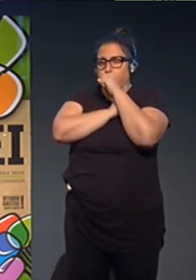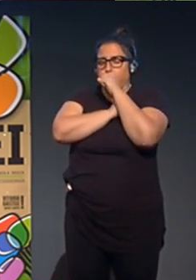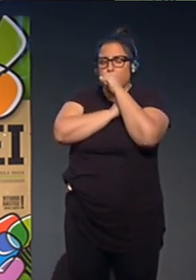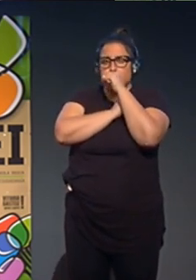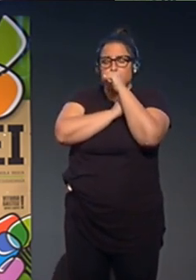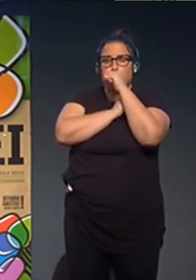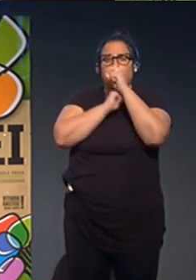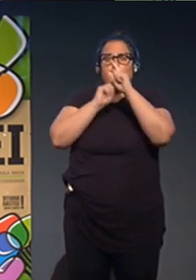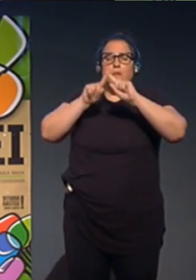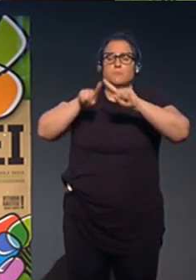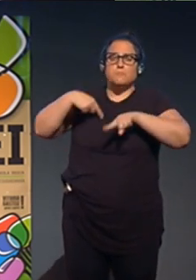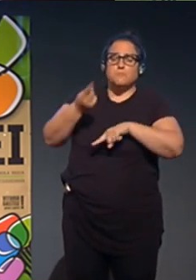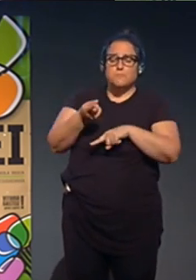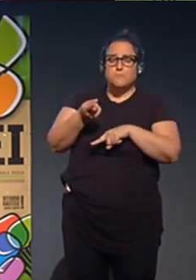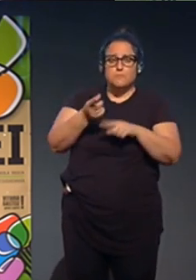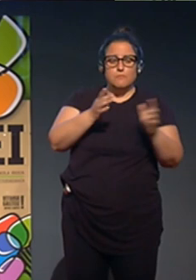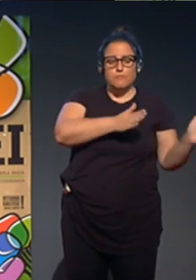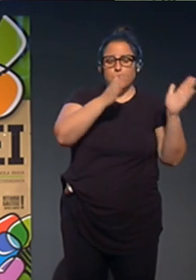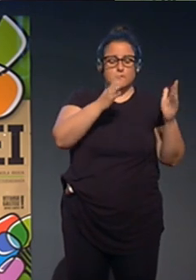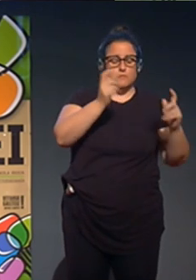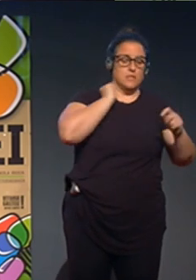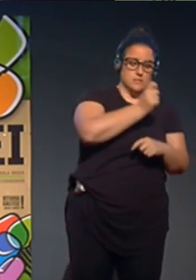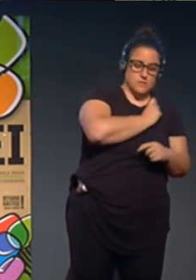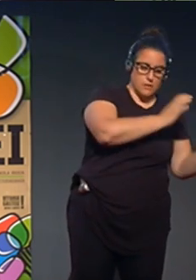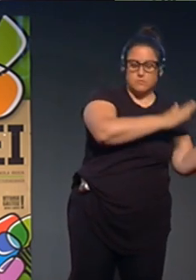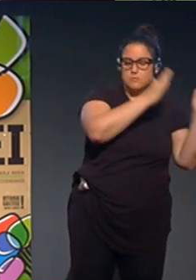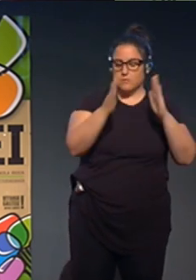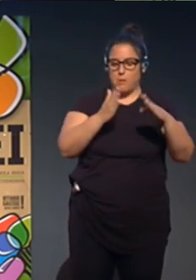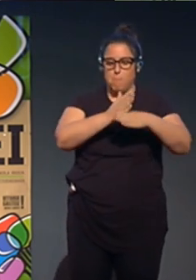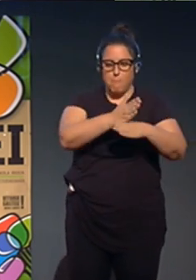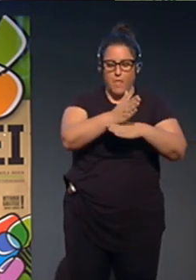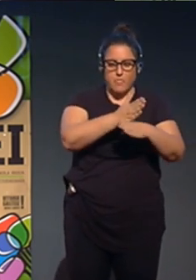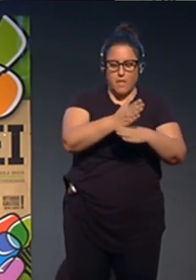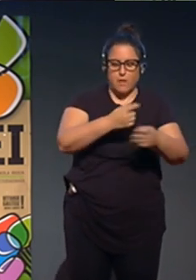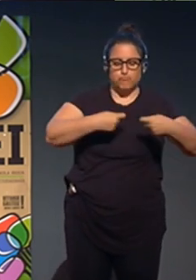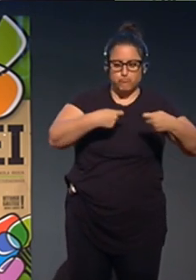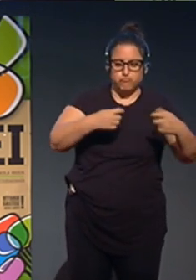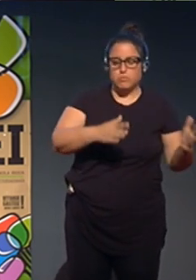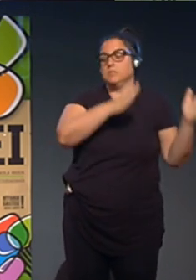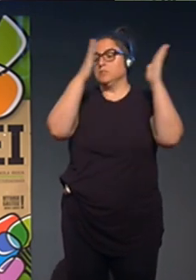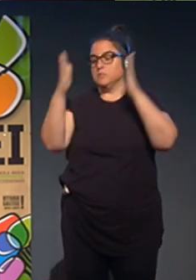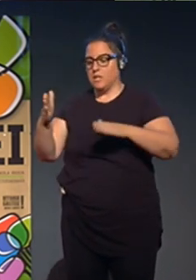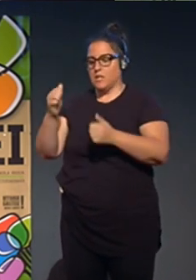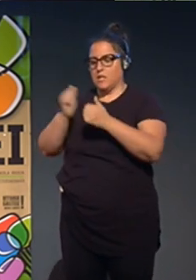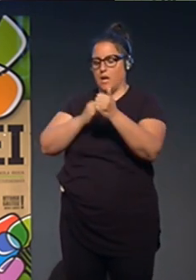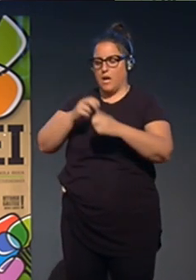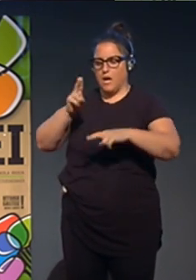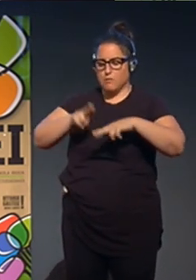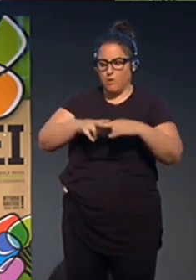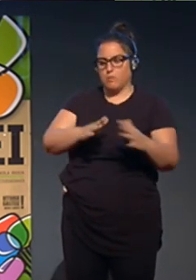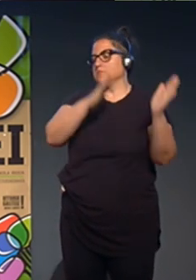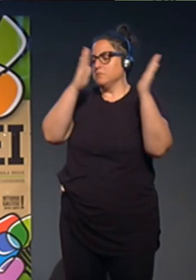transforman a energía maderera eh Y Siguen comerciando con la madera después al carbón